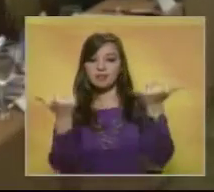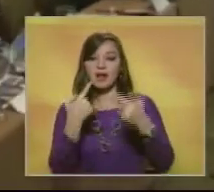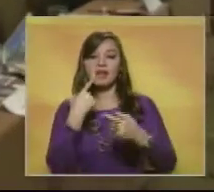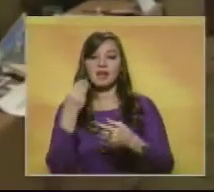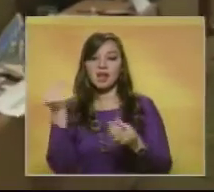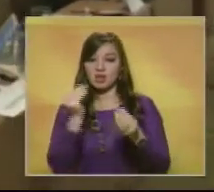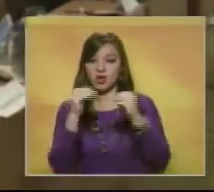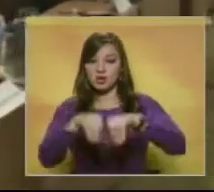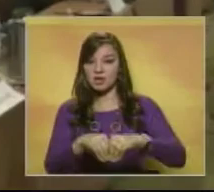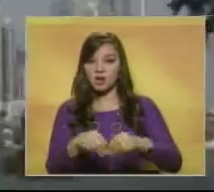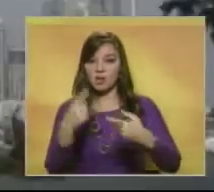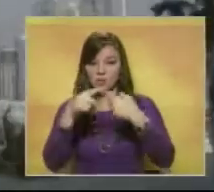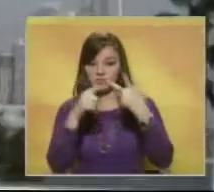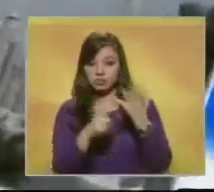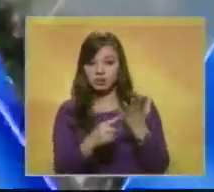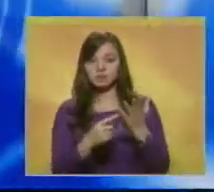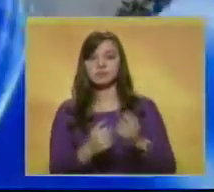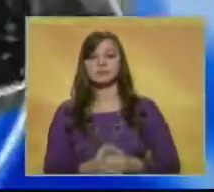defender sus intereses.